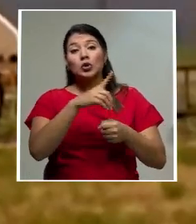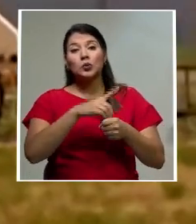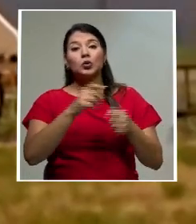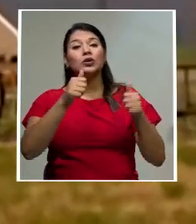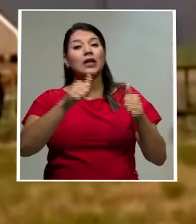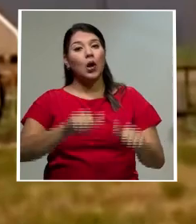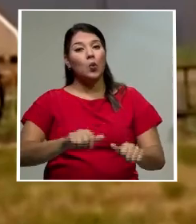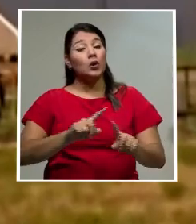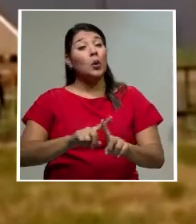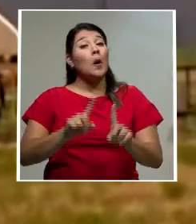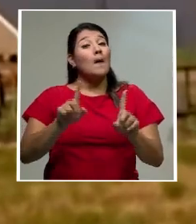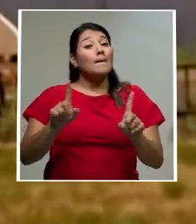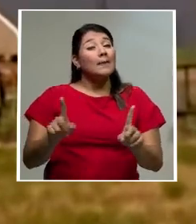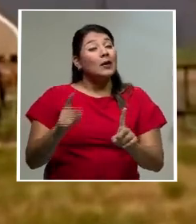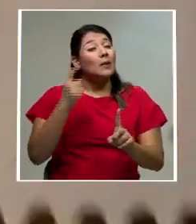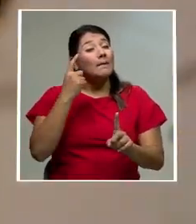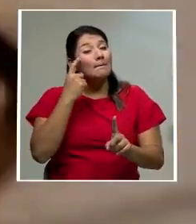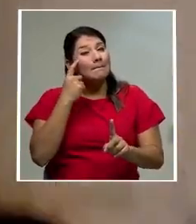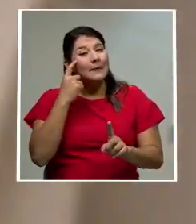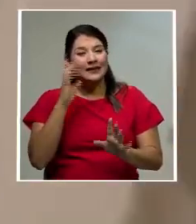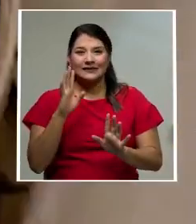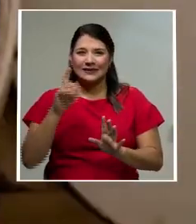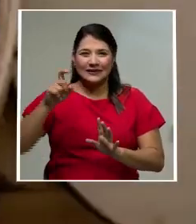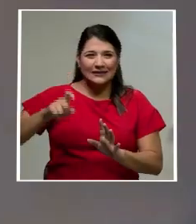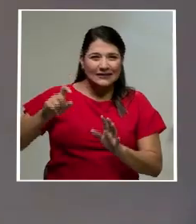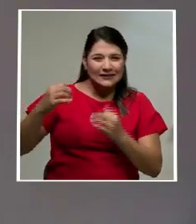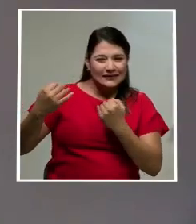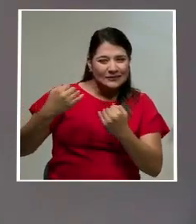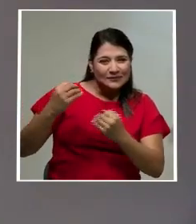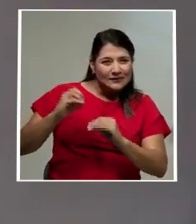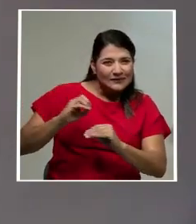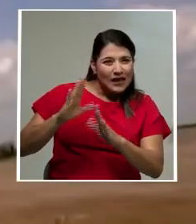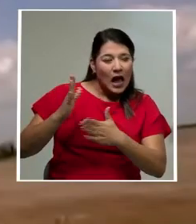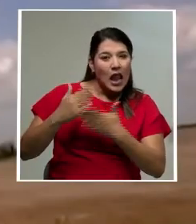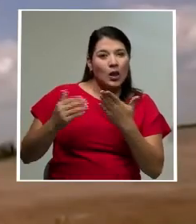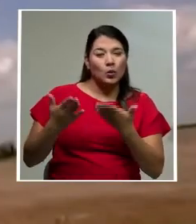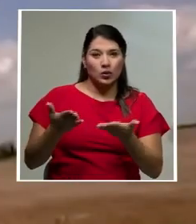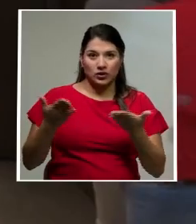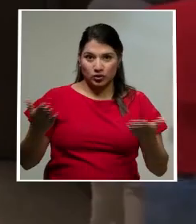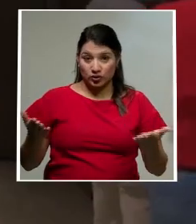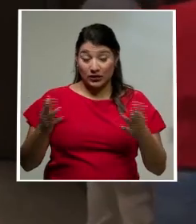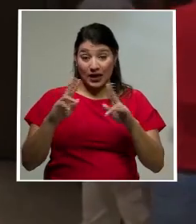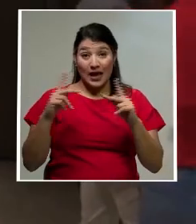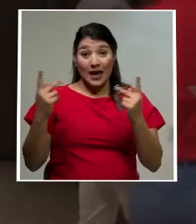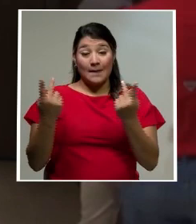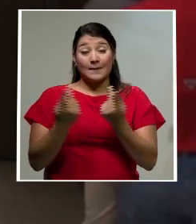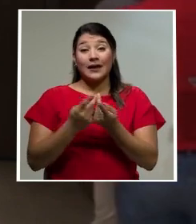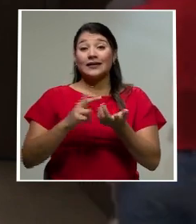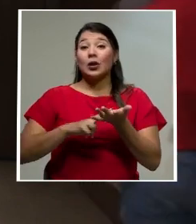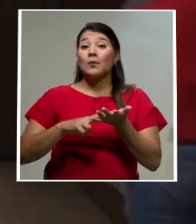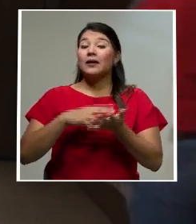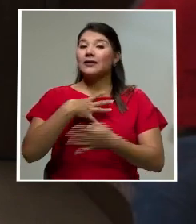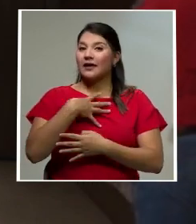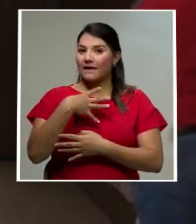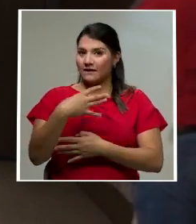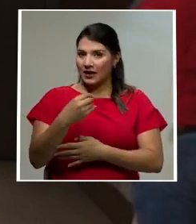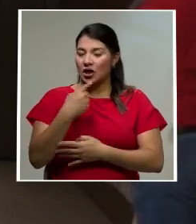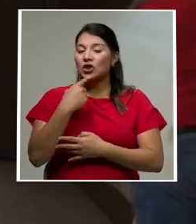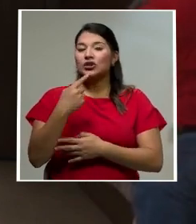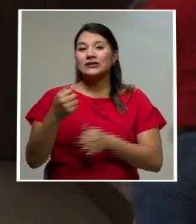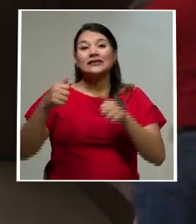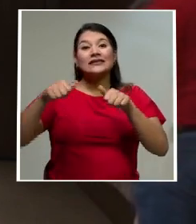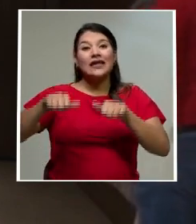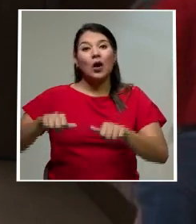hay cuestiones que deben ser aclaradas. Liberación Nacional ha sido enfática en estar a favor